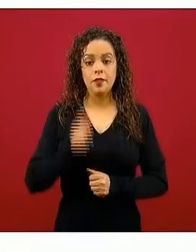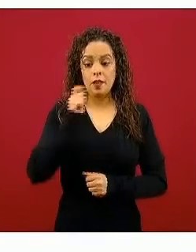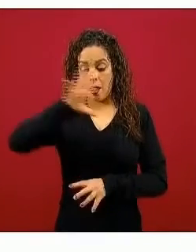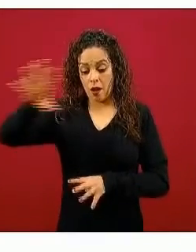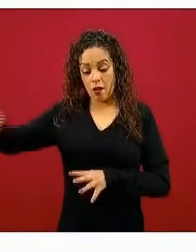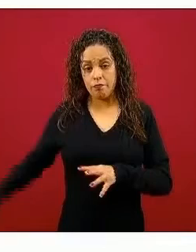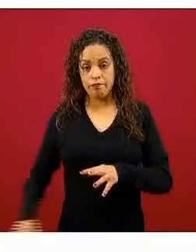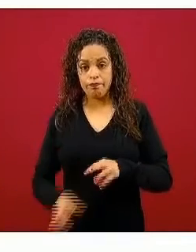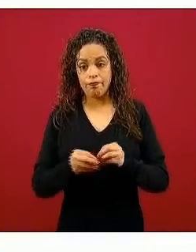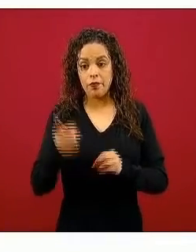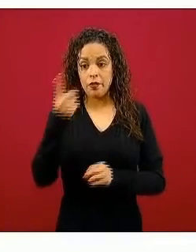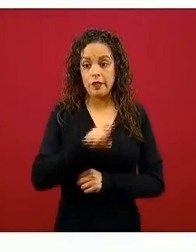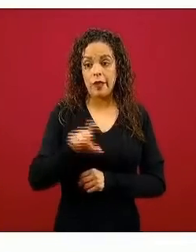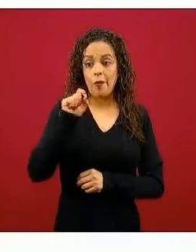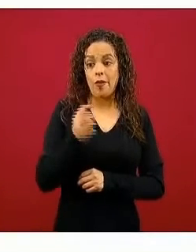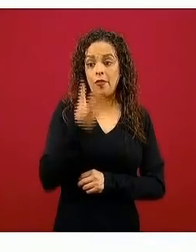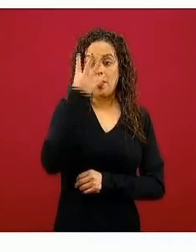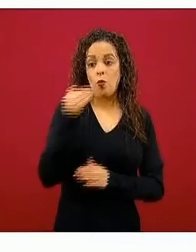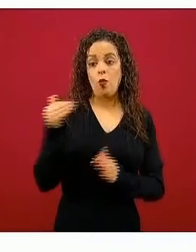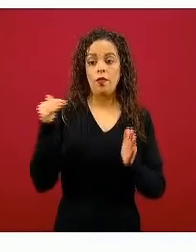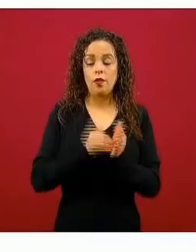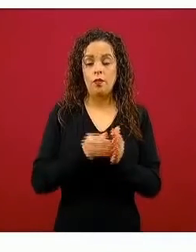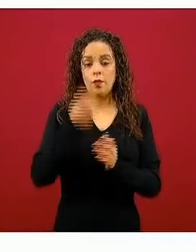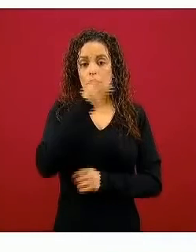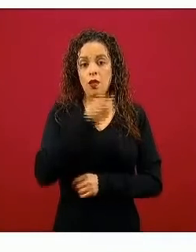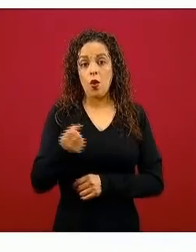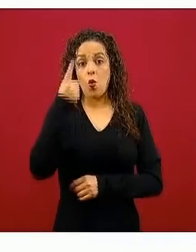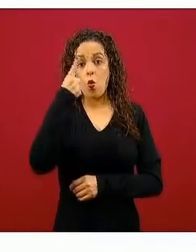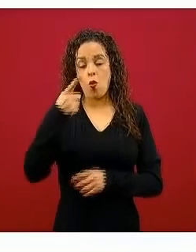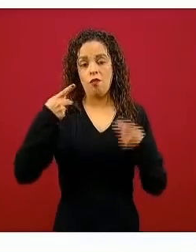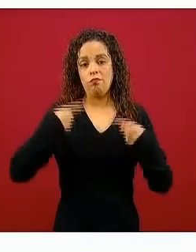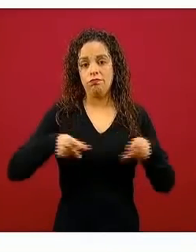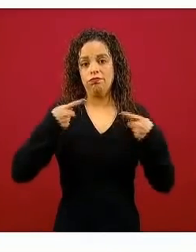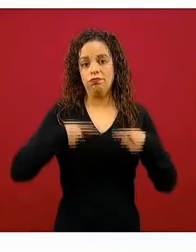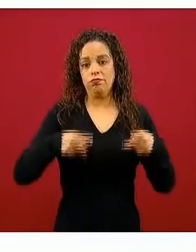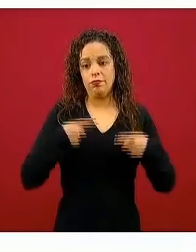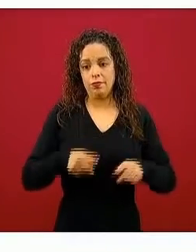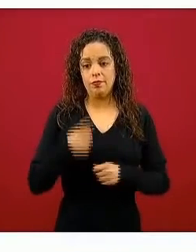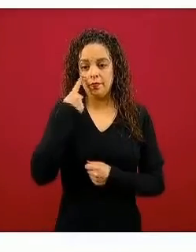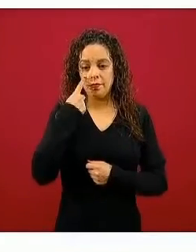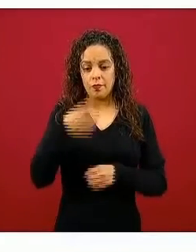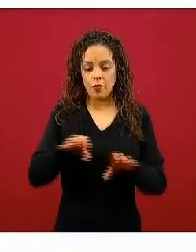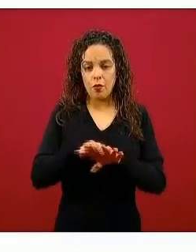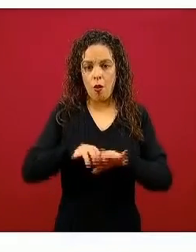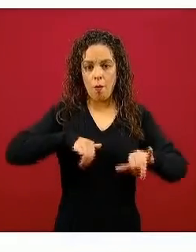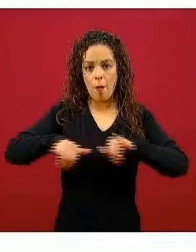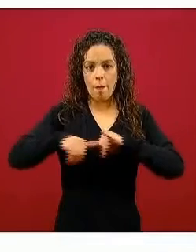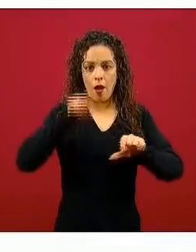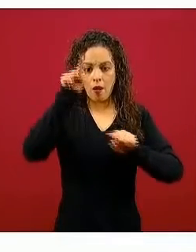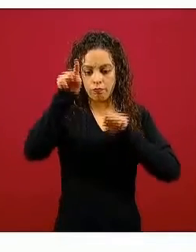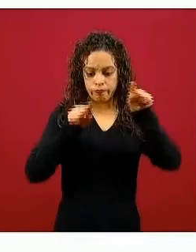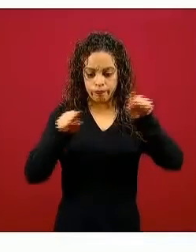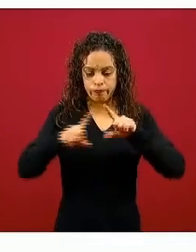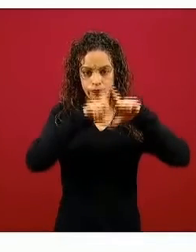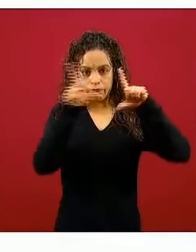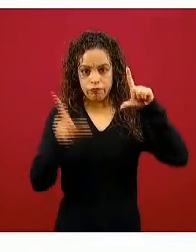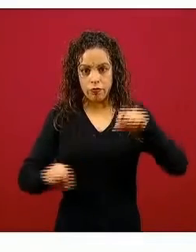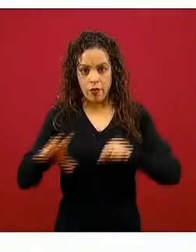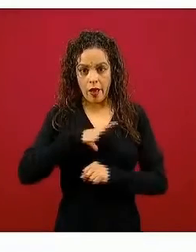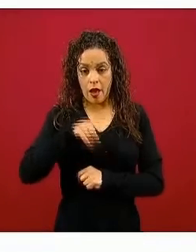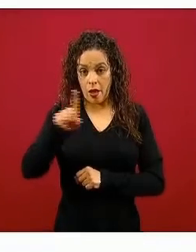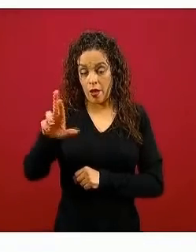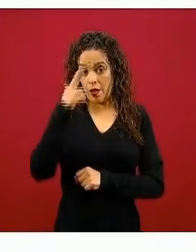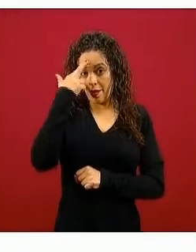hasta 124.301 casos. Vemos cómo está distribuido en el territorio nacional, recordando siempre que los colores más